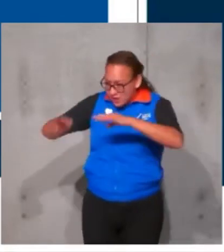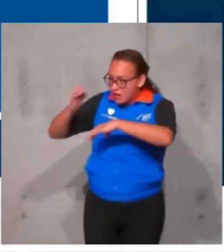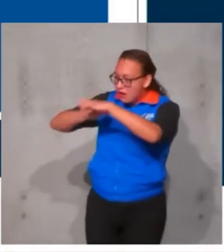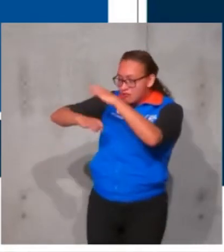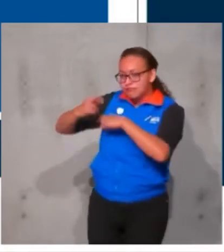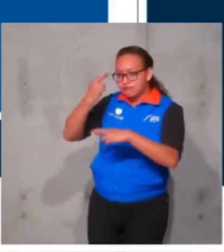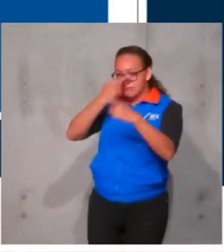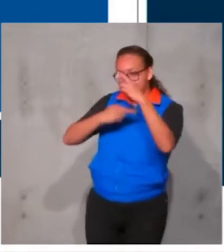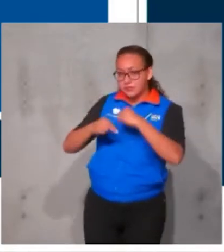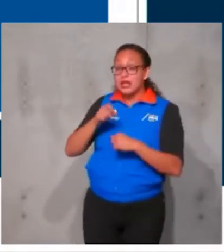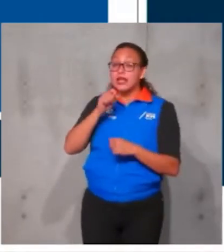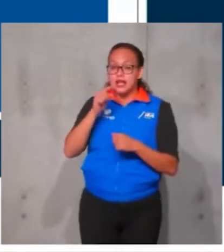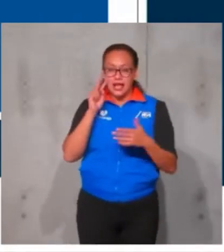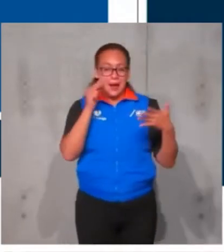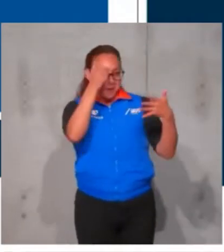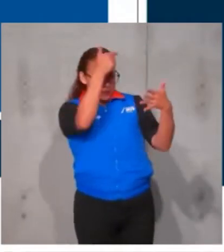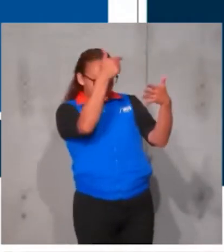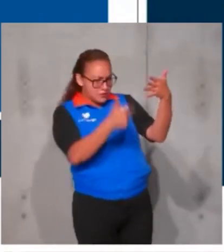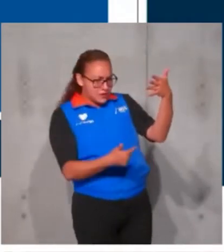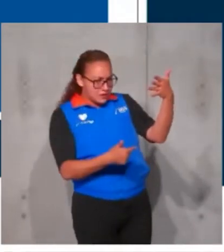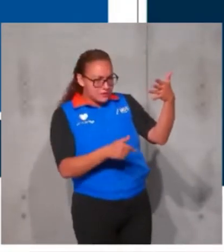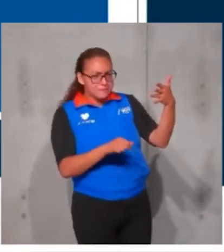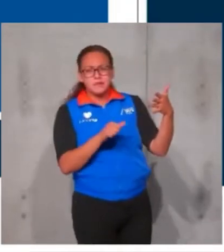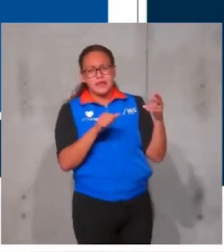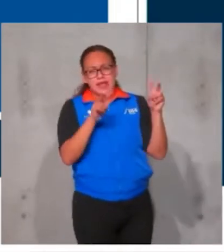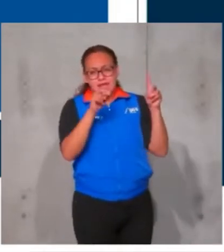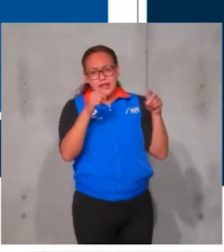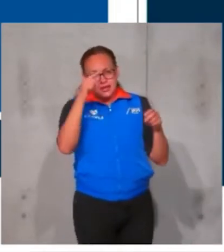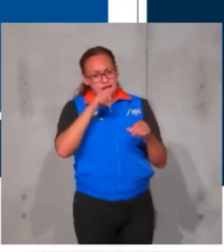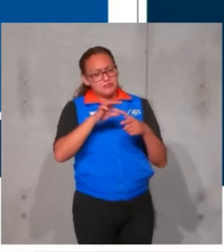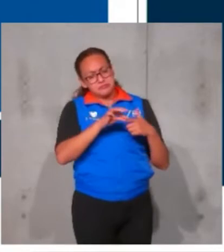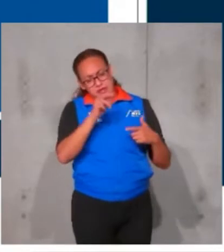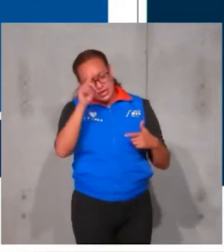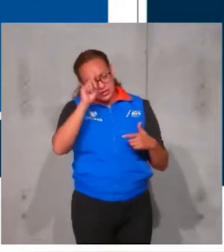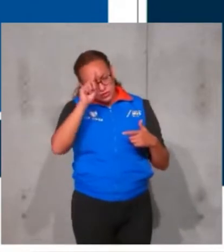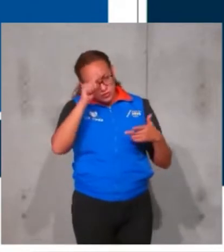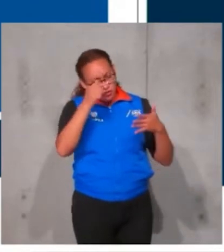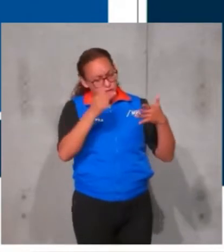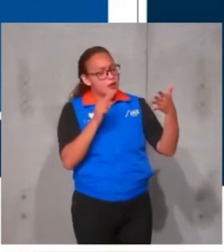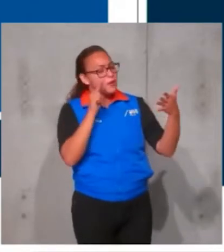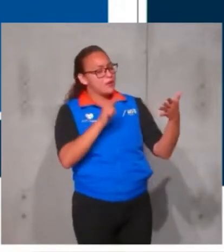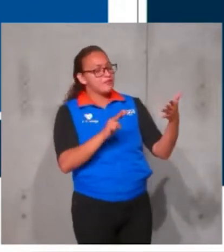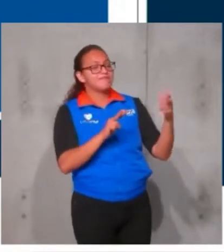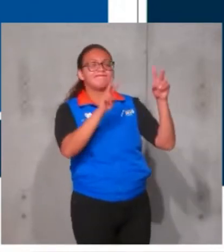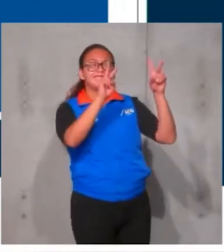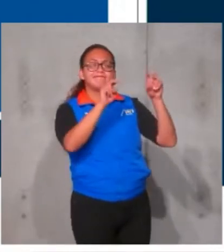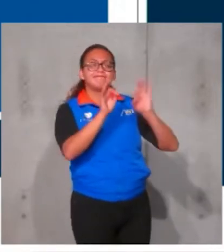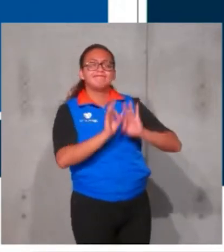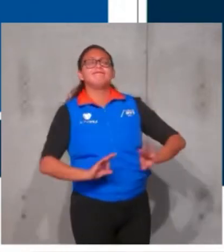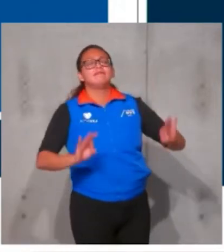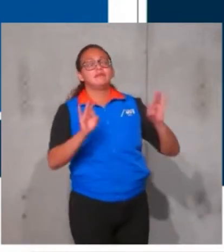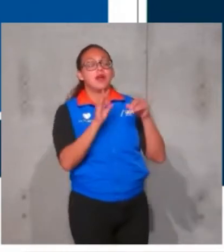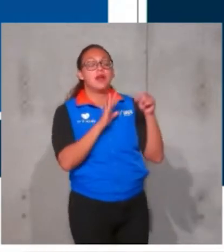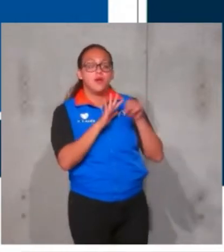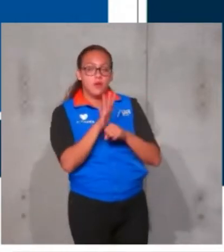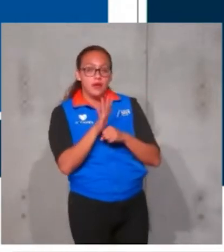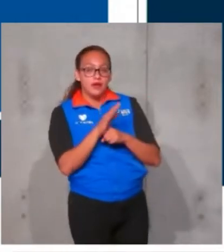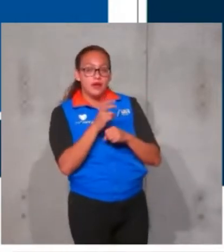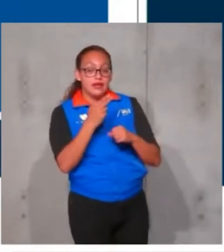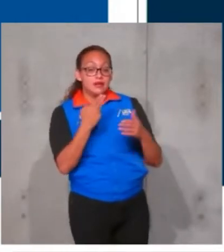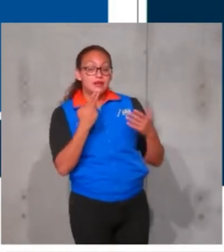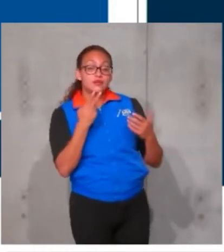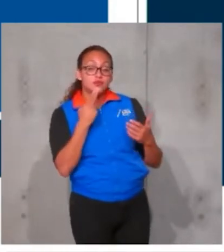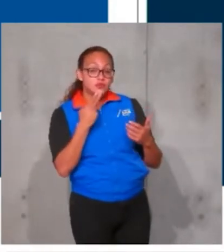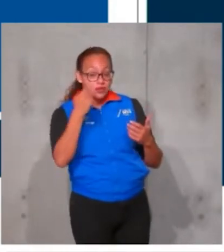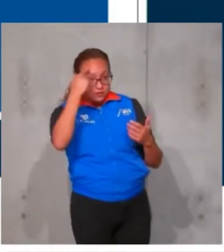consulten. También GRI tiene algunas guías sectoriales que les pueden ser de utilidad para ver cuáles son esos temas